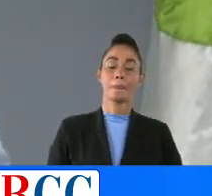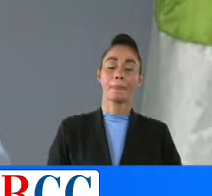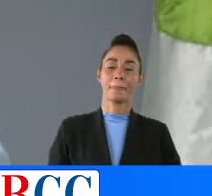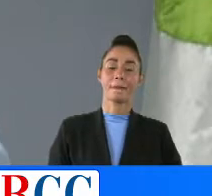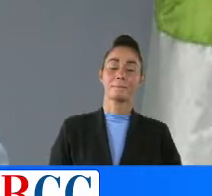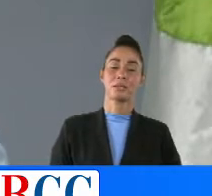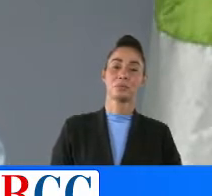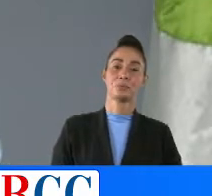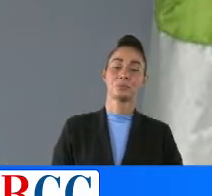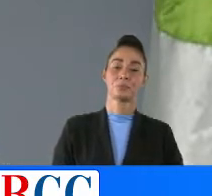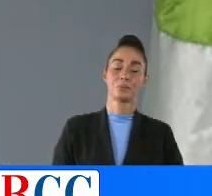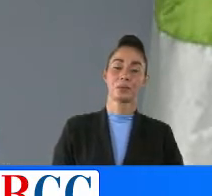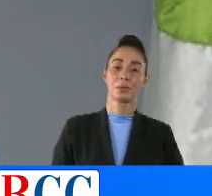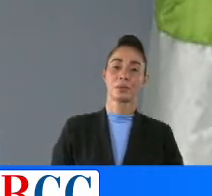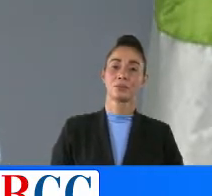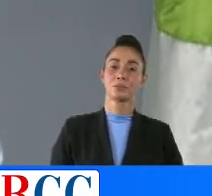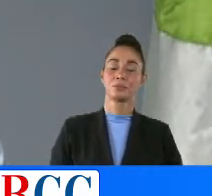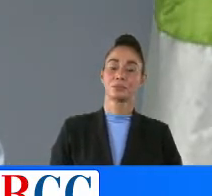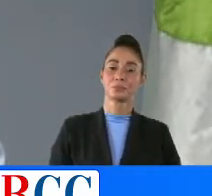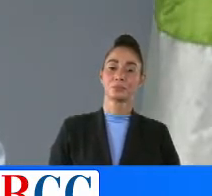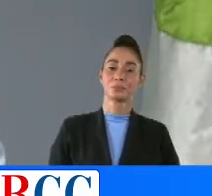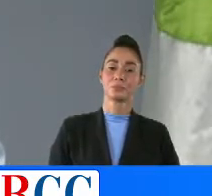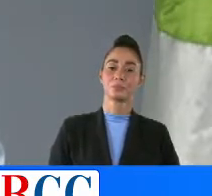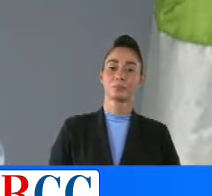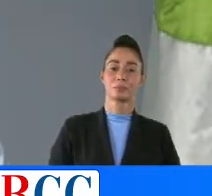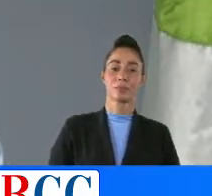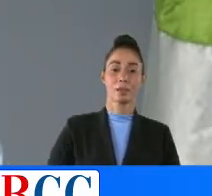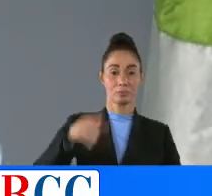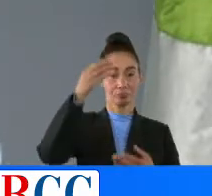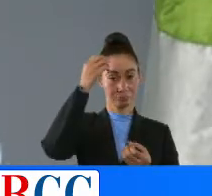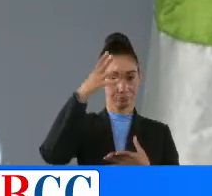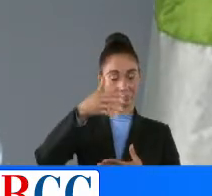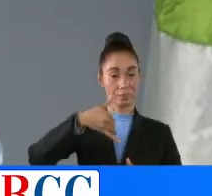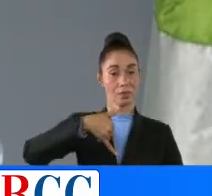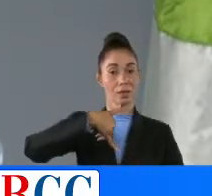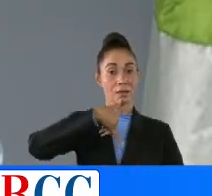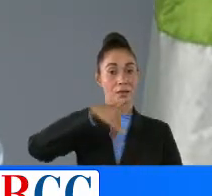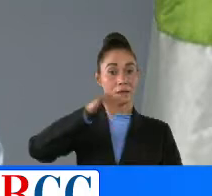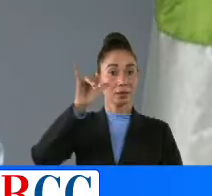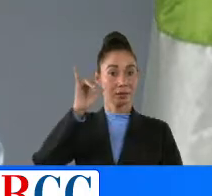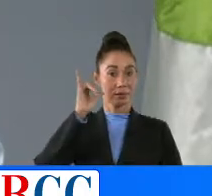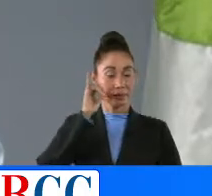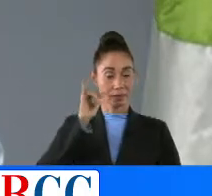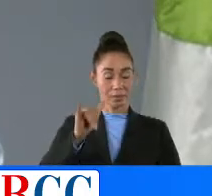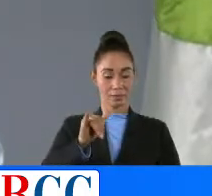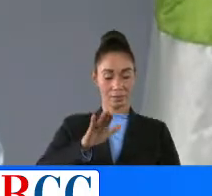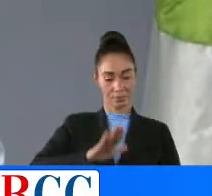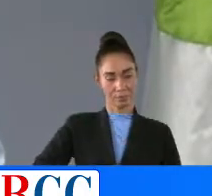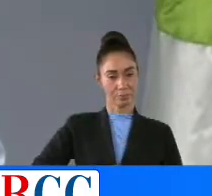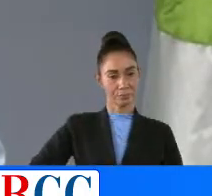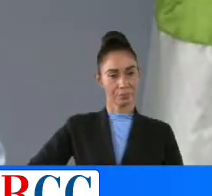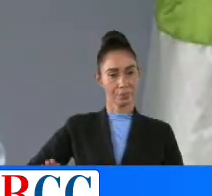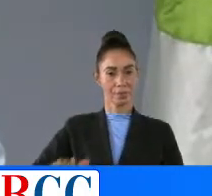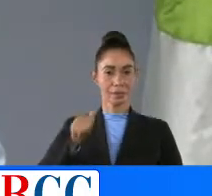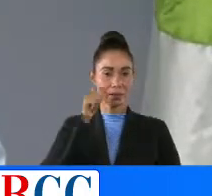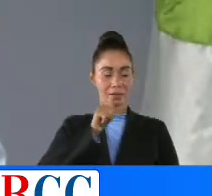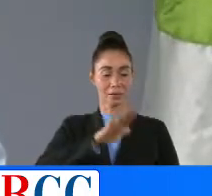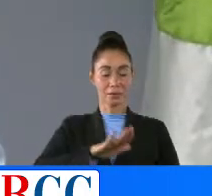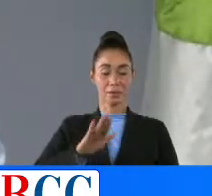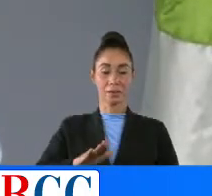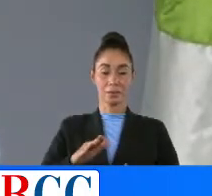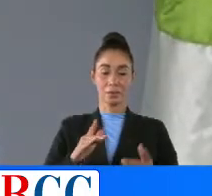Informamos además que en el día de ayer fue dada de alta la última niña que estaba en